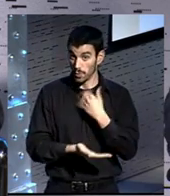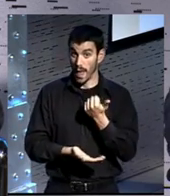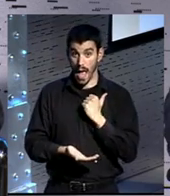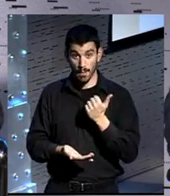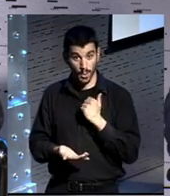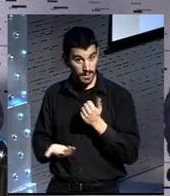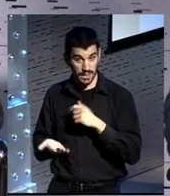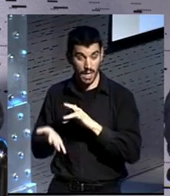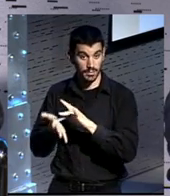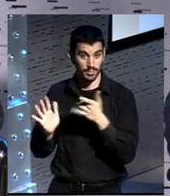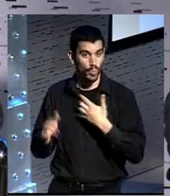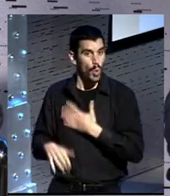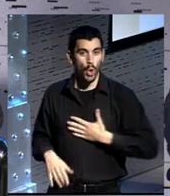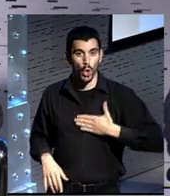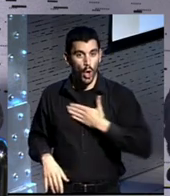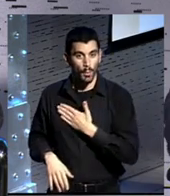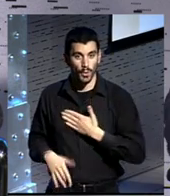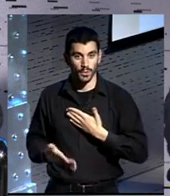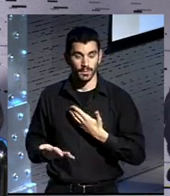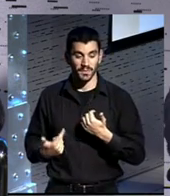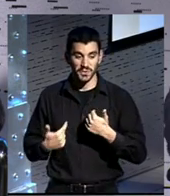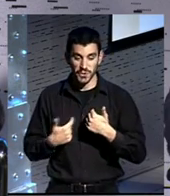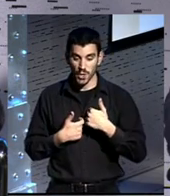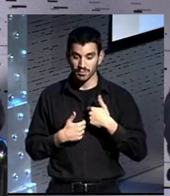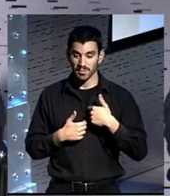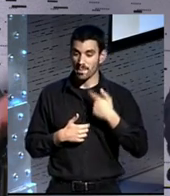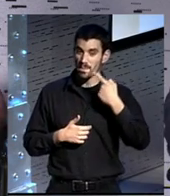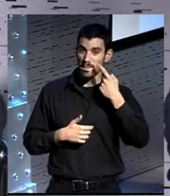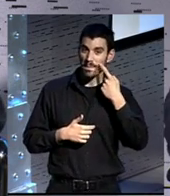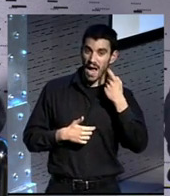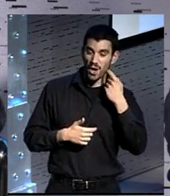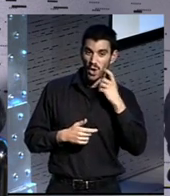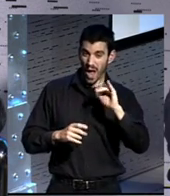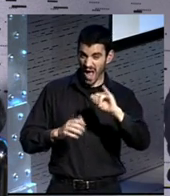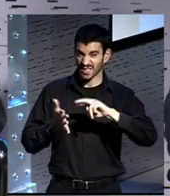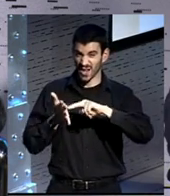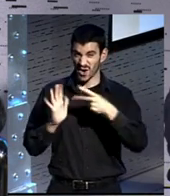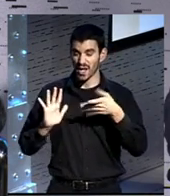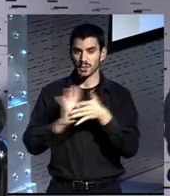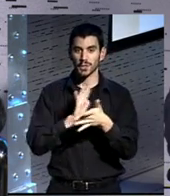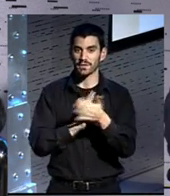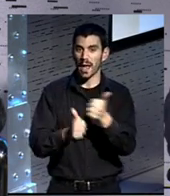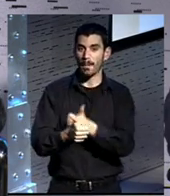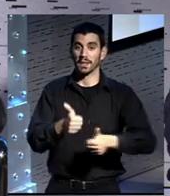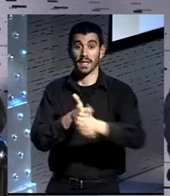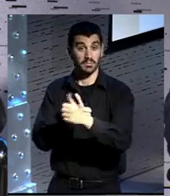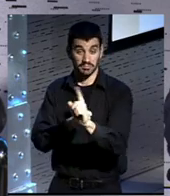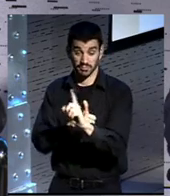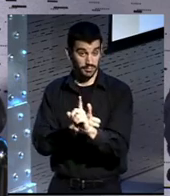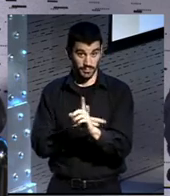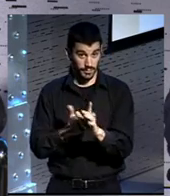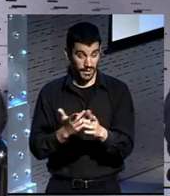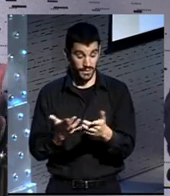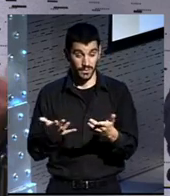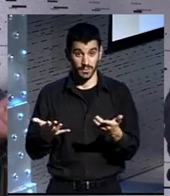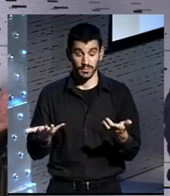comoditizado mucho. Ser un banco tecnológico no es una ventaja competitiva como lo podía ser hace 10 años. Lo que tenemos que entender